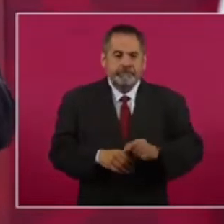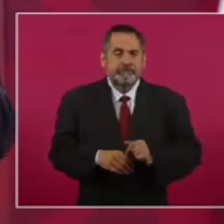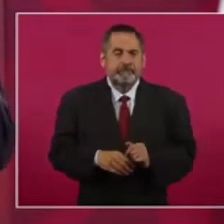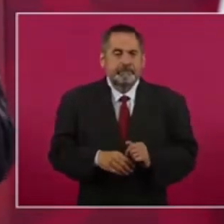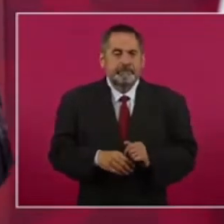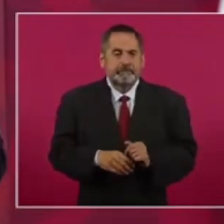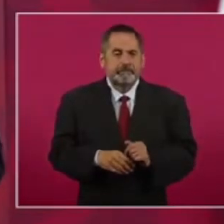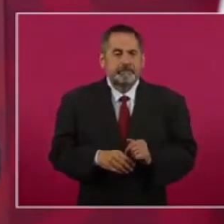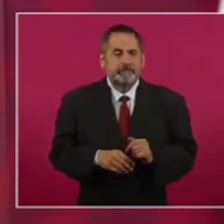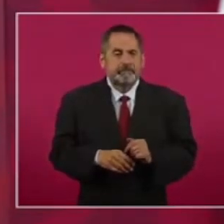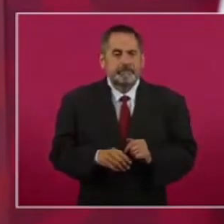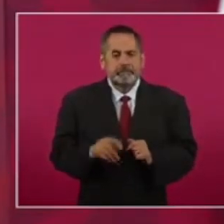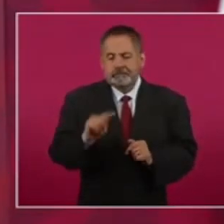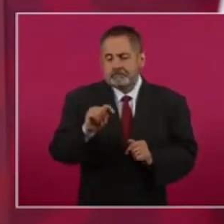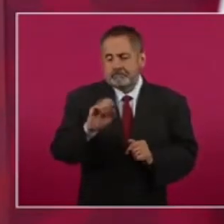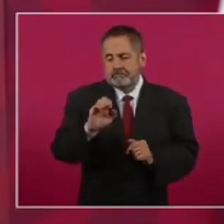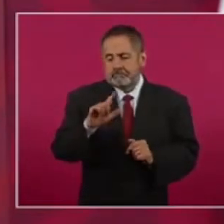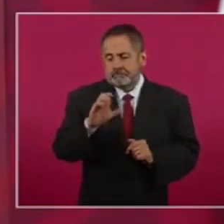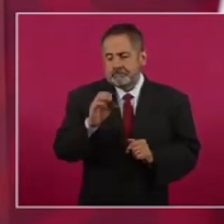como